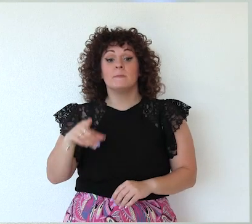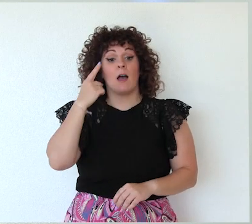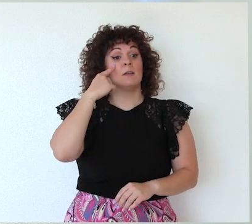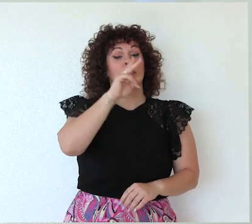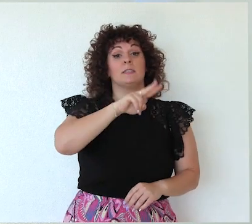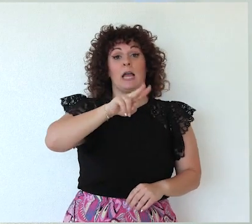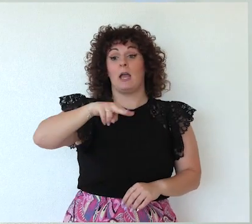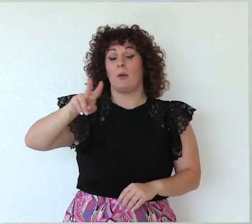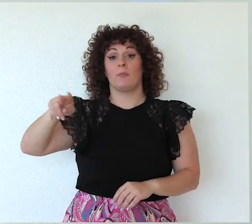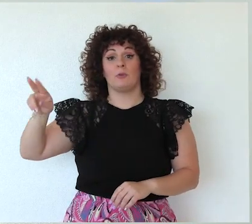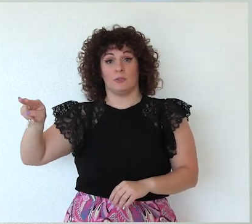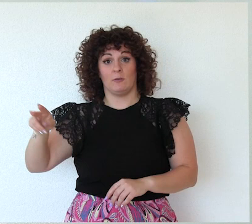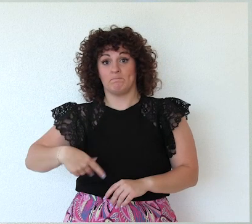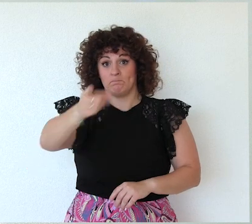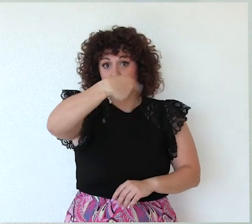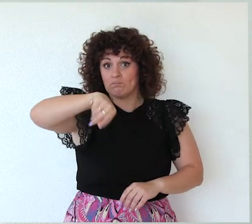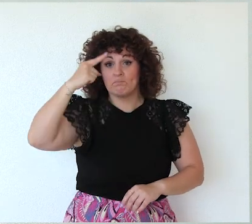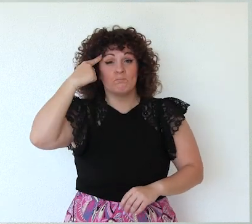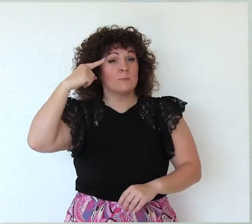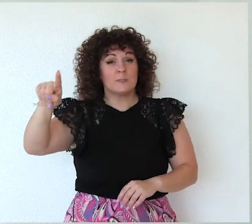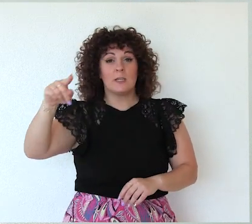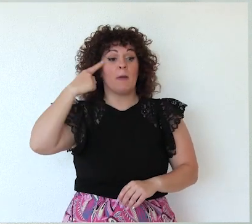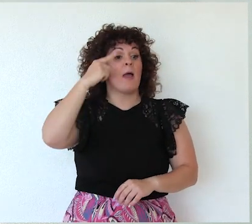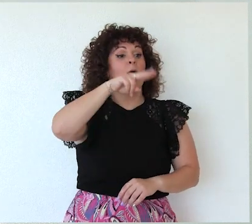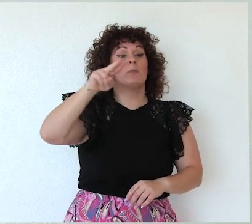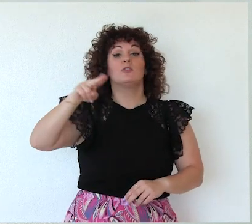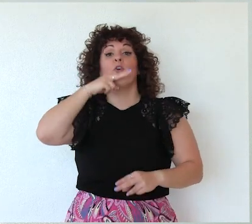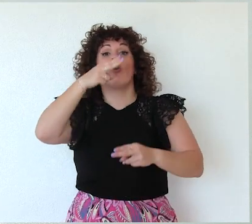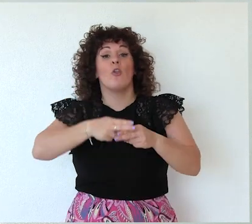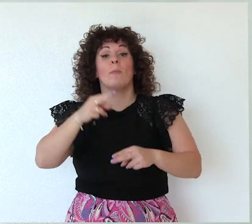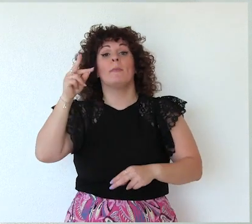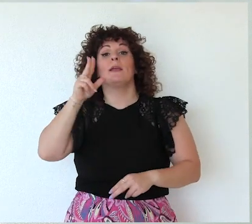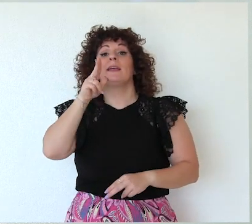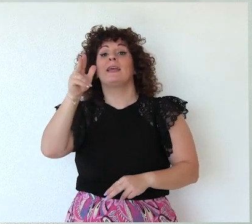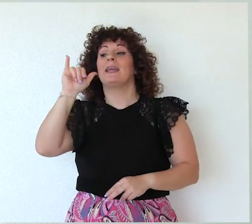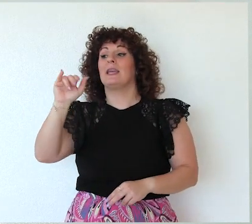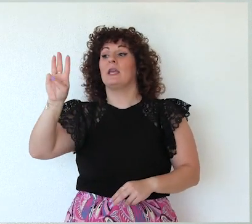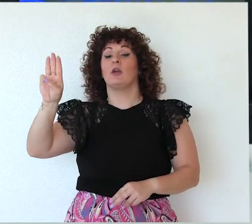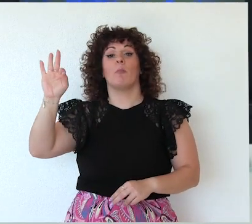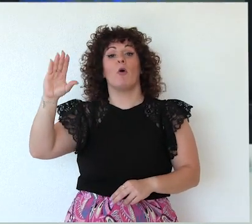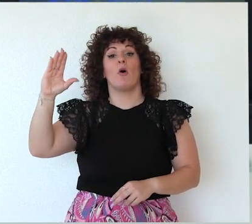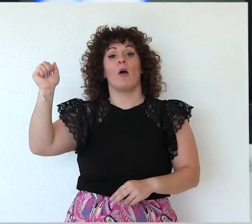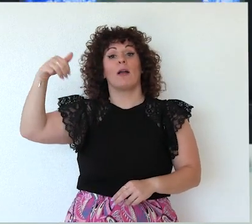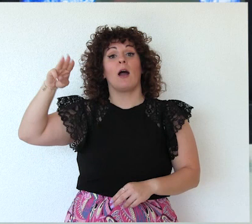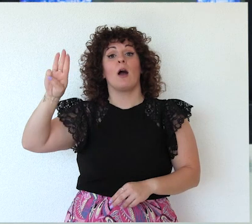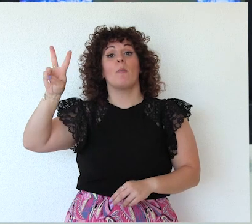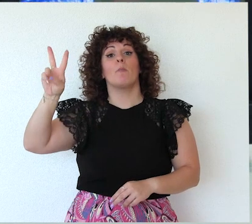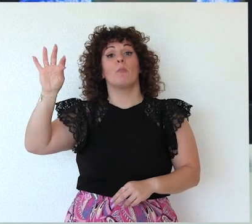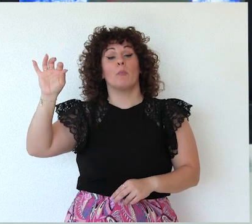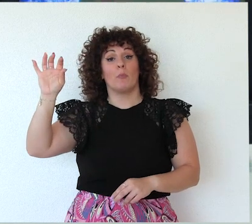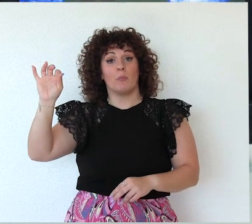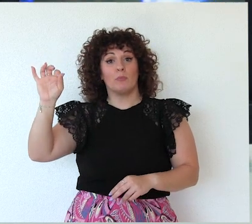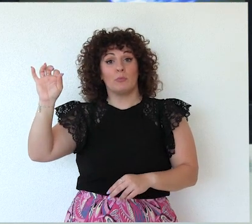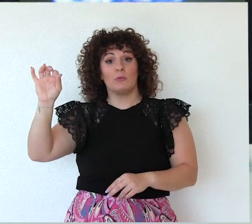Ya estamos en la exposición. Como sabéis, esta exposición se llama Hipocampus, que hace referencia